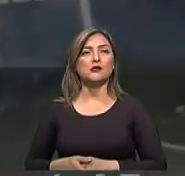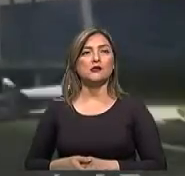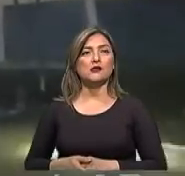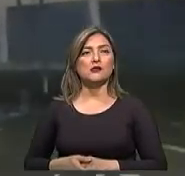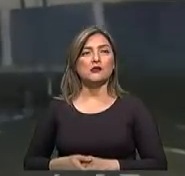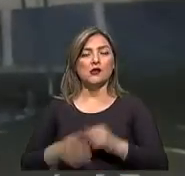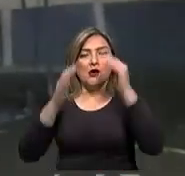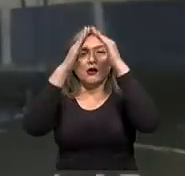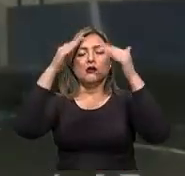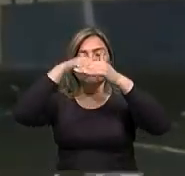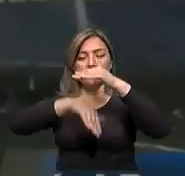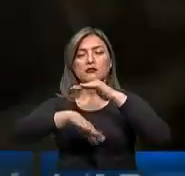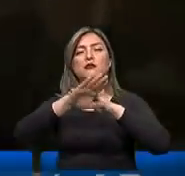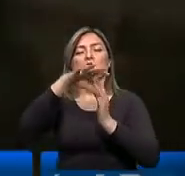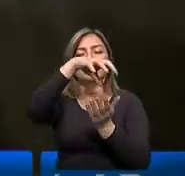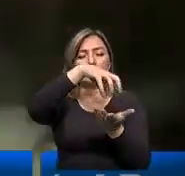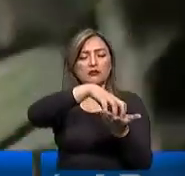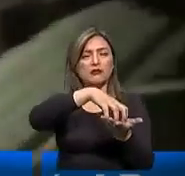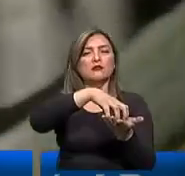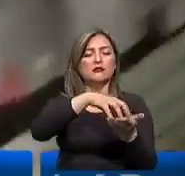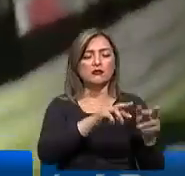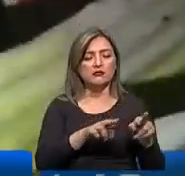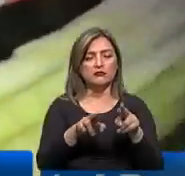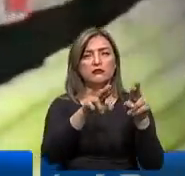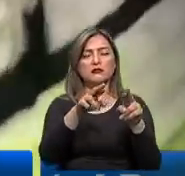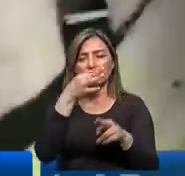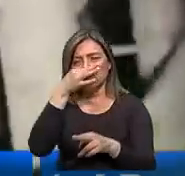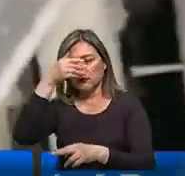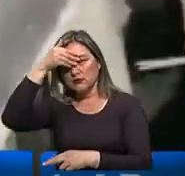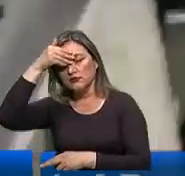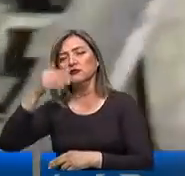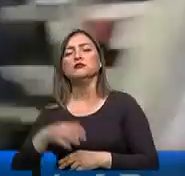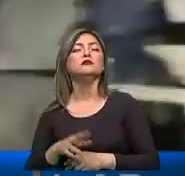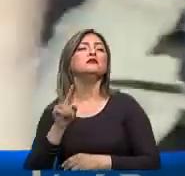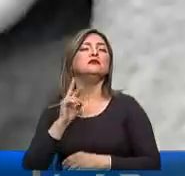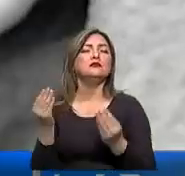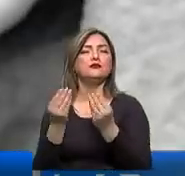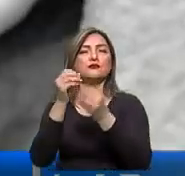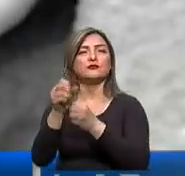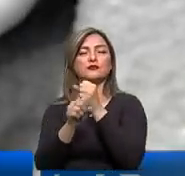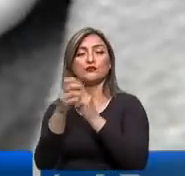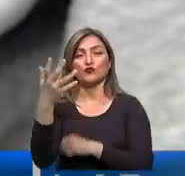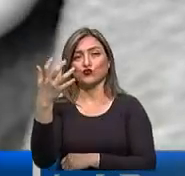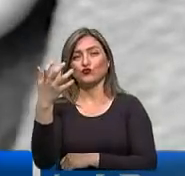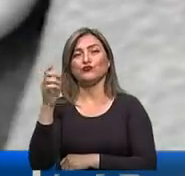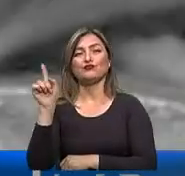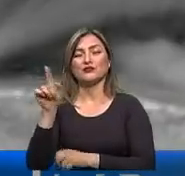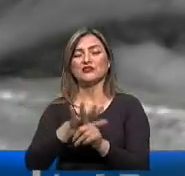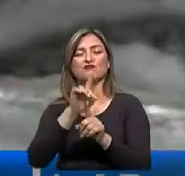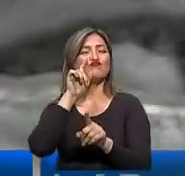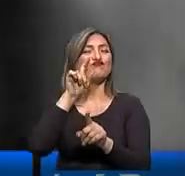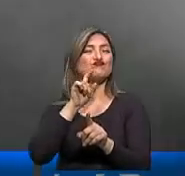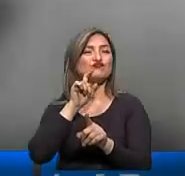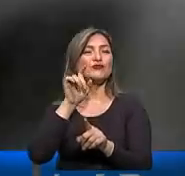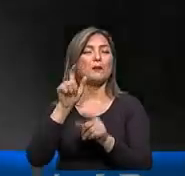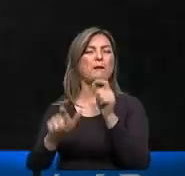Los allanamientos se ejecutaron en las provincias de Los Ríos y Santo Domingo. La víctima es una adolescente de 15 años que era abusada